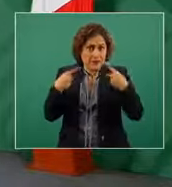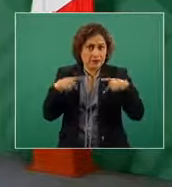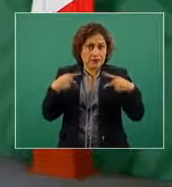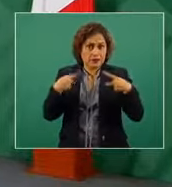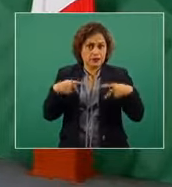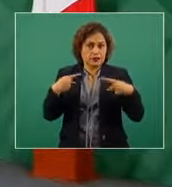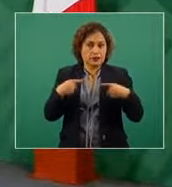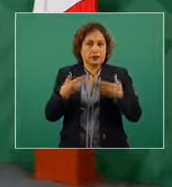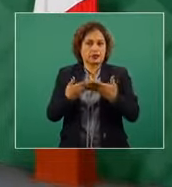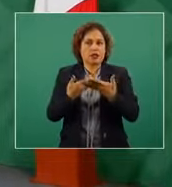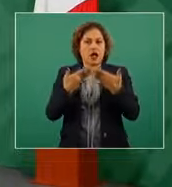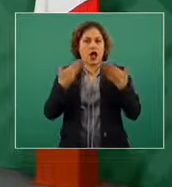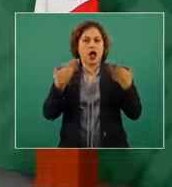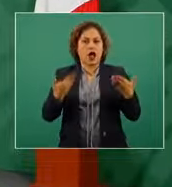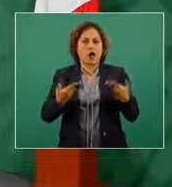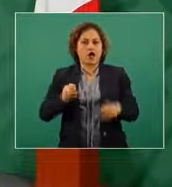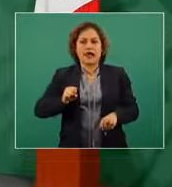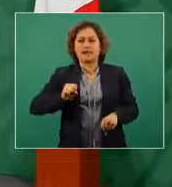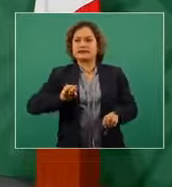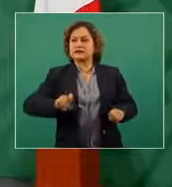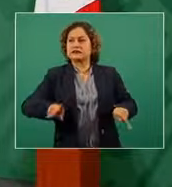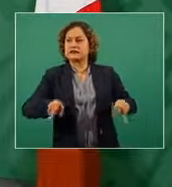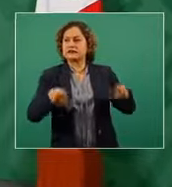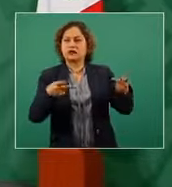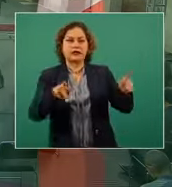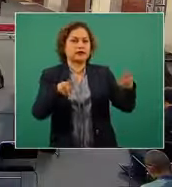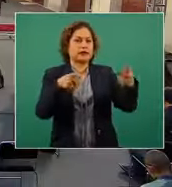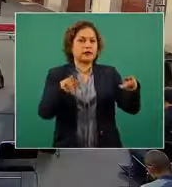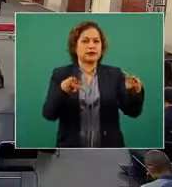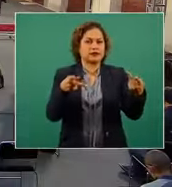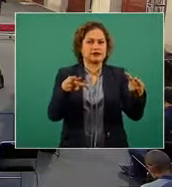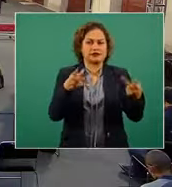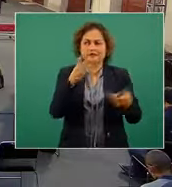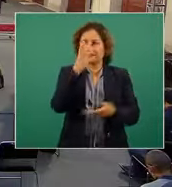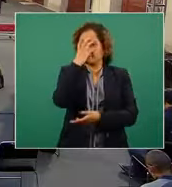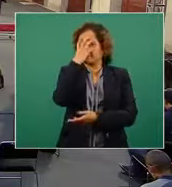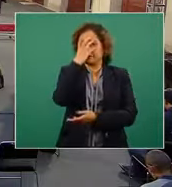las privatizaciones. Miren la carta,